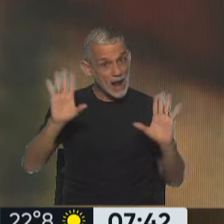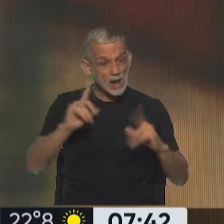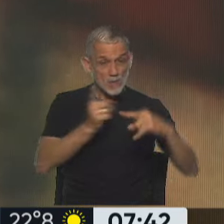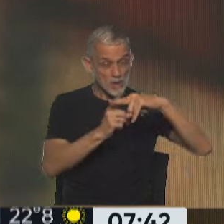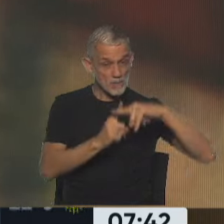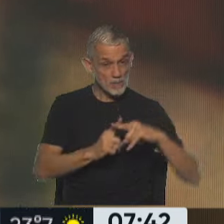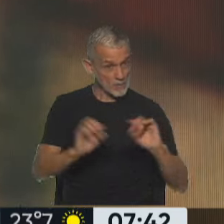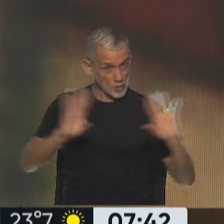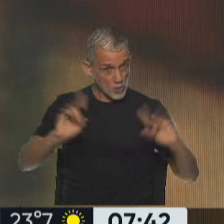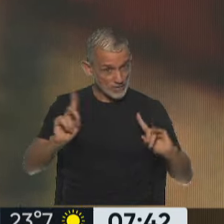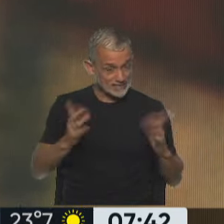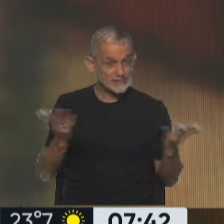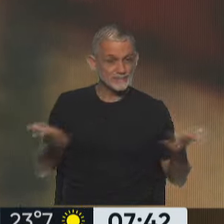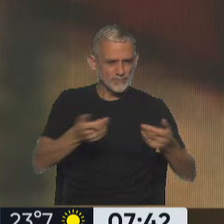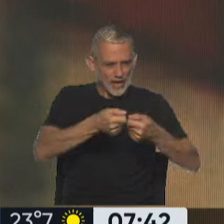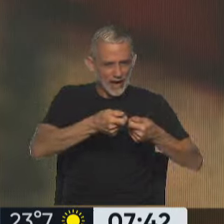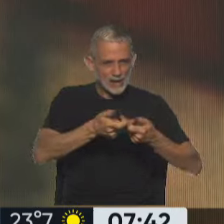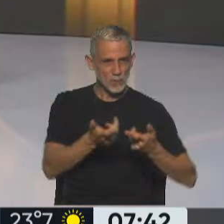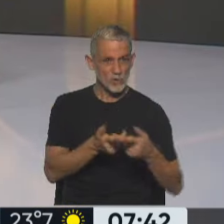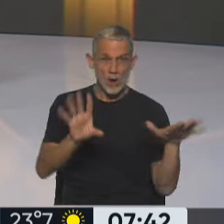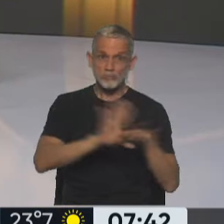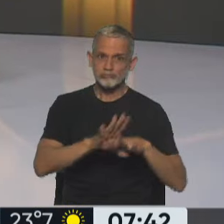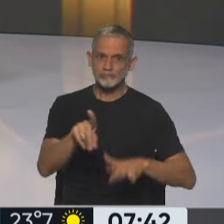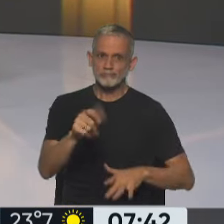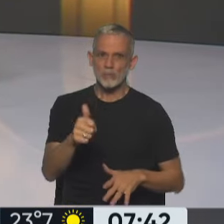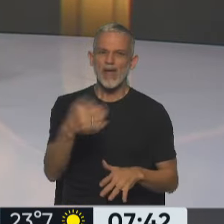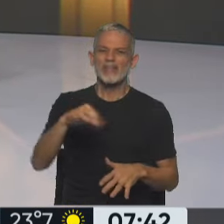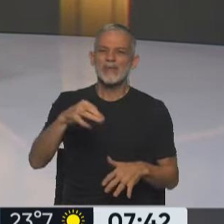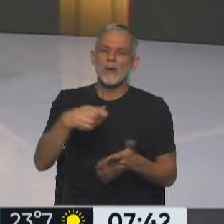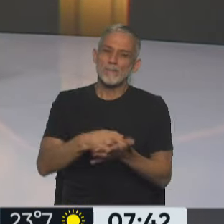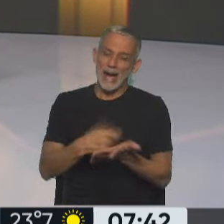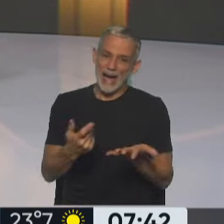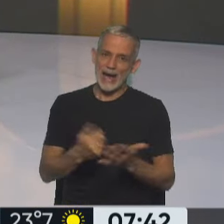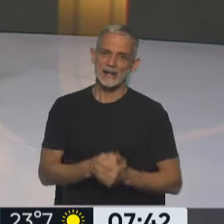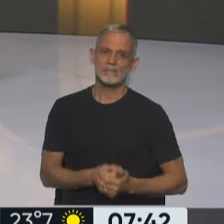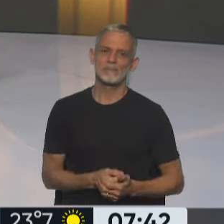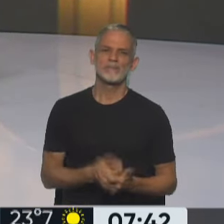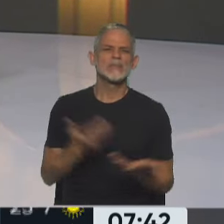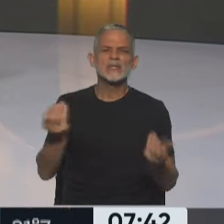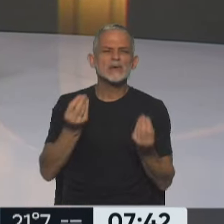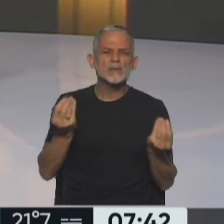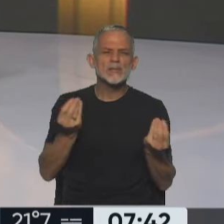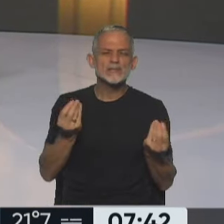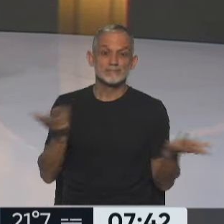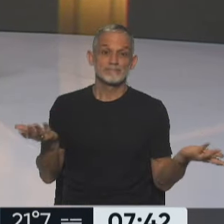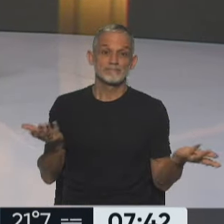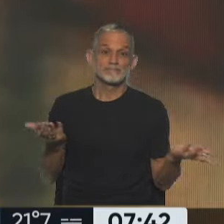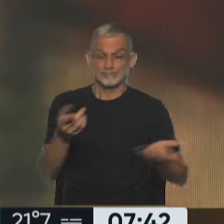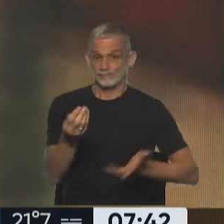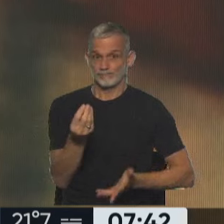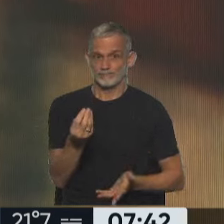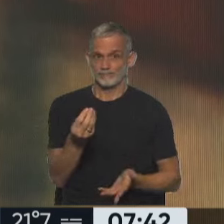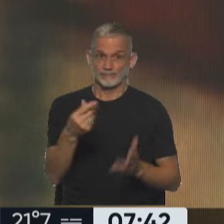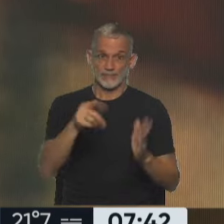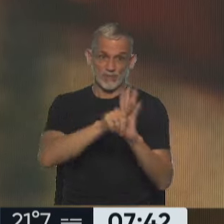calculadora y este índice es muy acertado. Eso es lo que deberías pagar. Es lo que debería pagar. ¿Pero qué está pasando? Está pasando